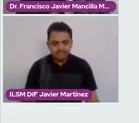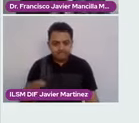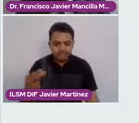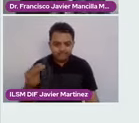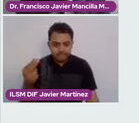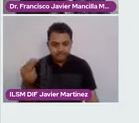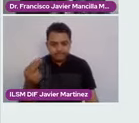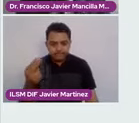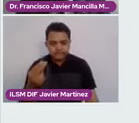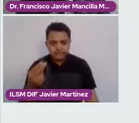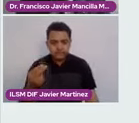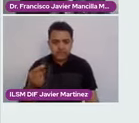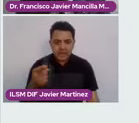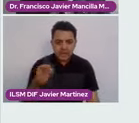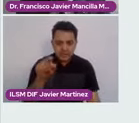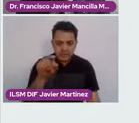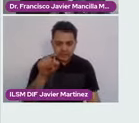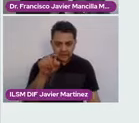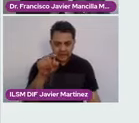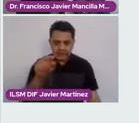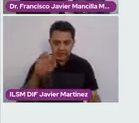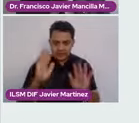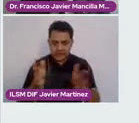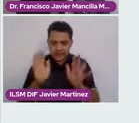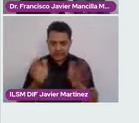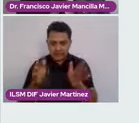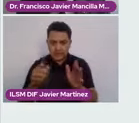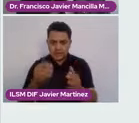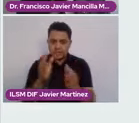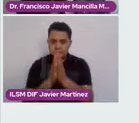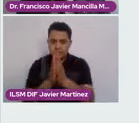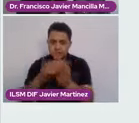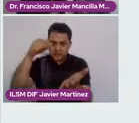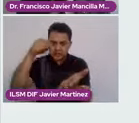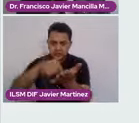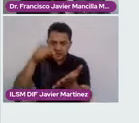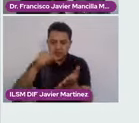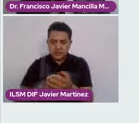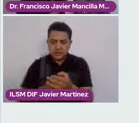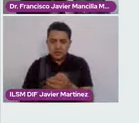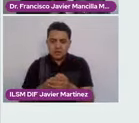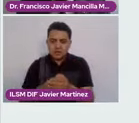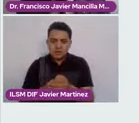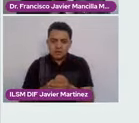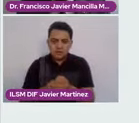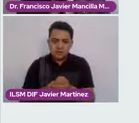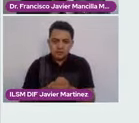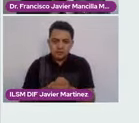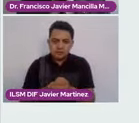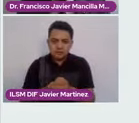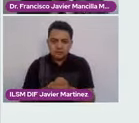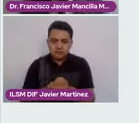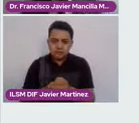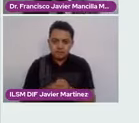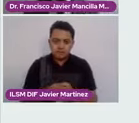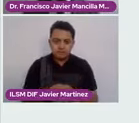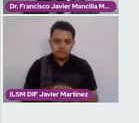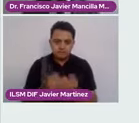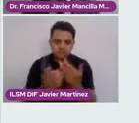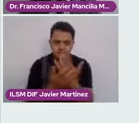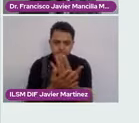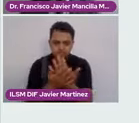visibilidad. Ahí está ya. Ahora sí, si le puede dar clic, porque me parece que se estaba cargando. Vamos a esperar